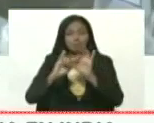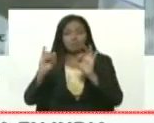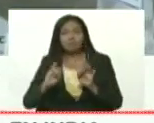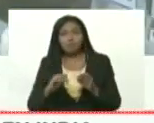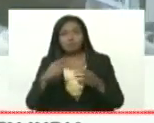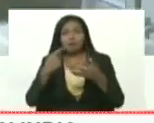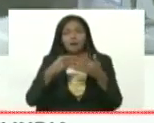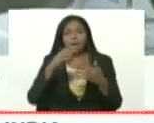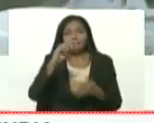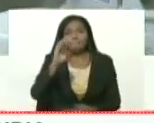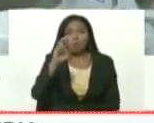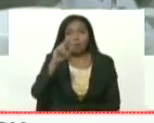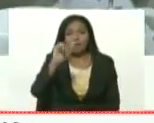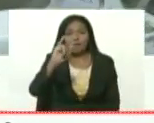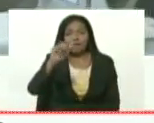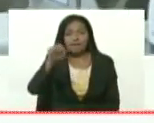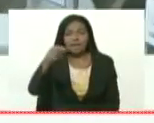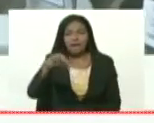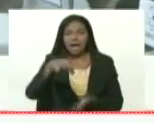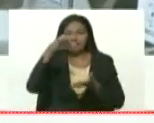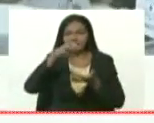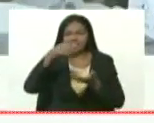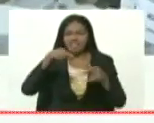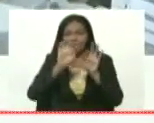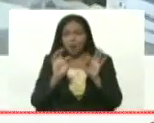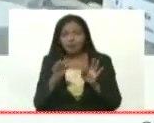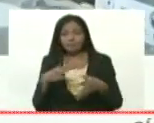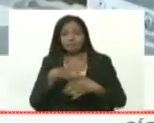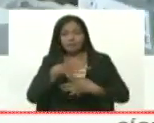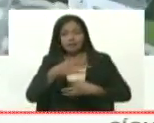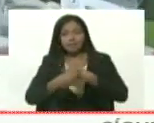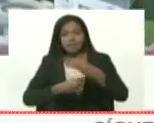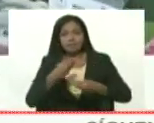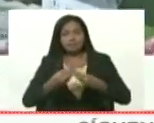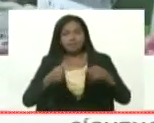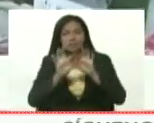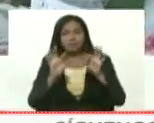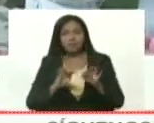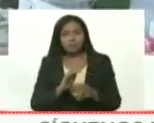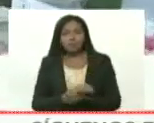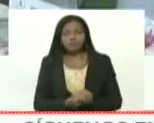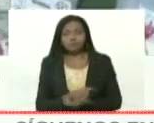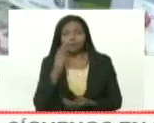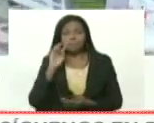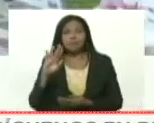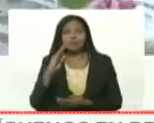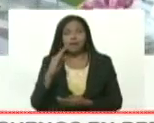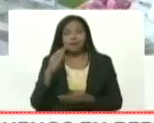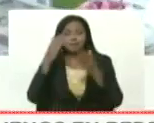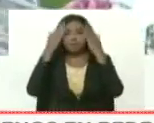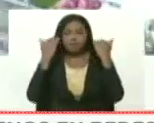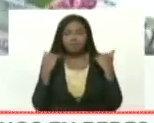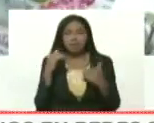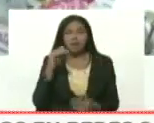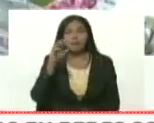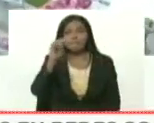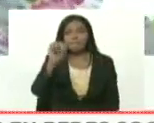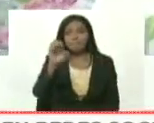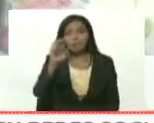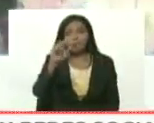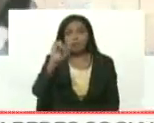morera, moringa, todo con el interés de proveer. Está la moringa, mira, Fidel. La